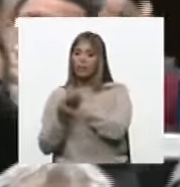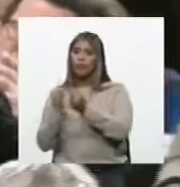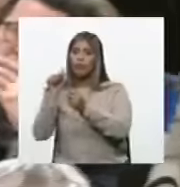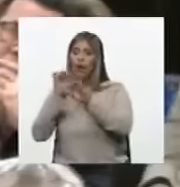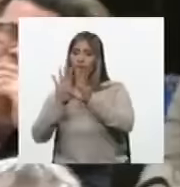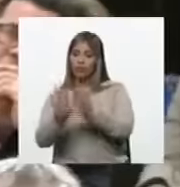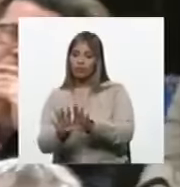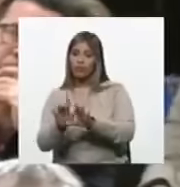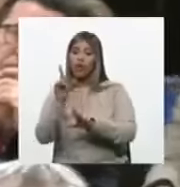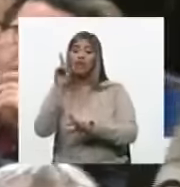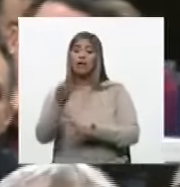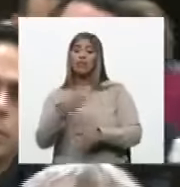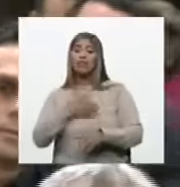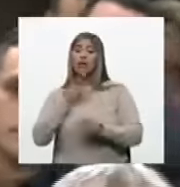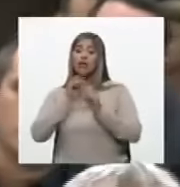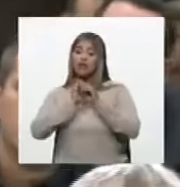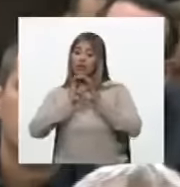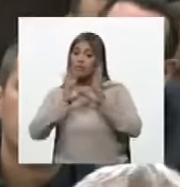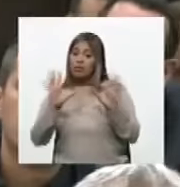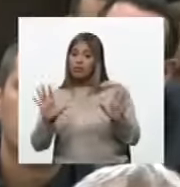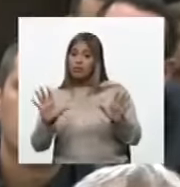dejar claro